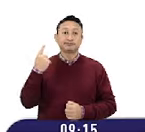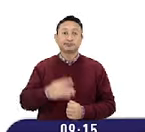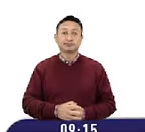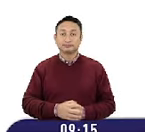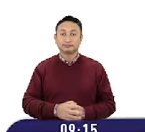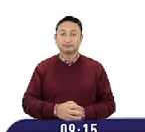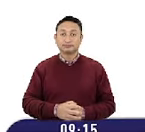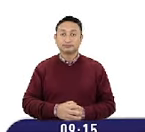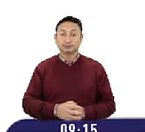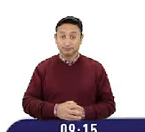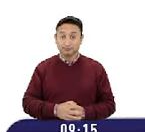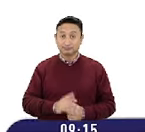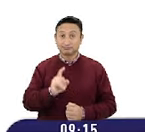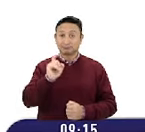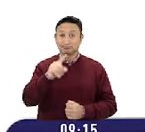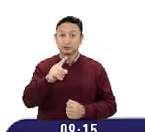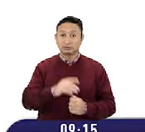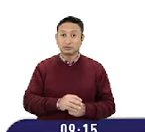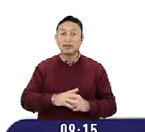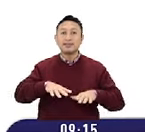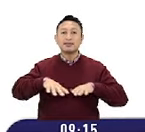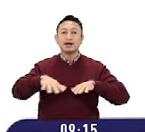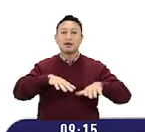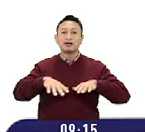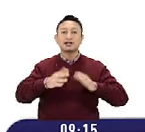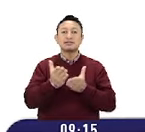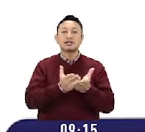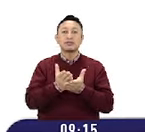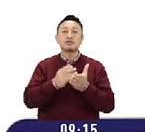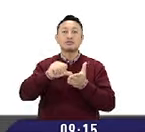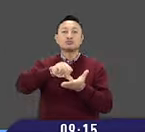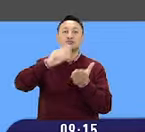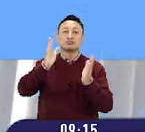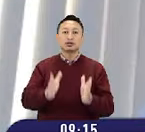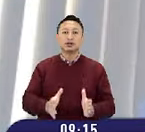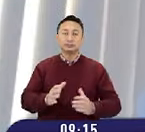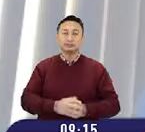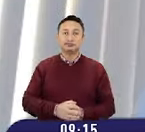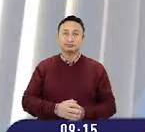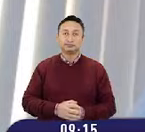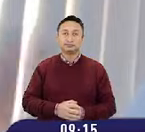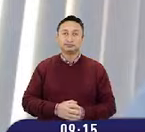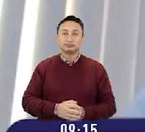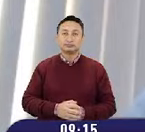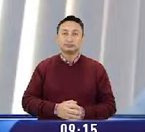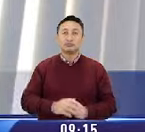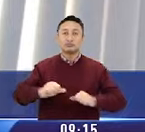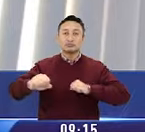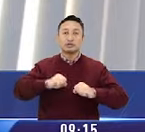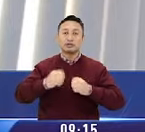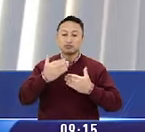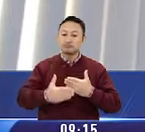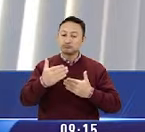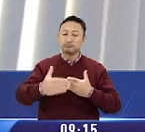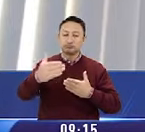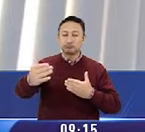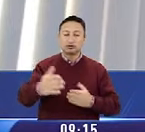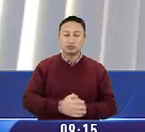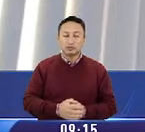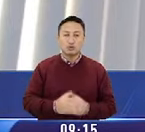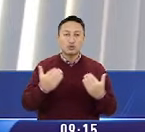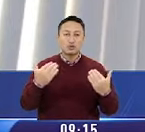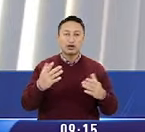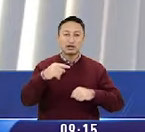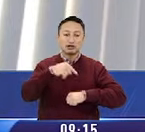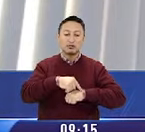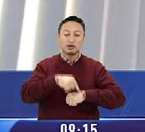www.cne.gov.es, accediendo a la opción de trámites y servicios ciudadanos. El trámite es permanente. Usted se lo puede hacer en cualquier